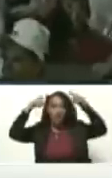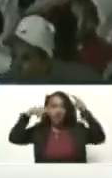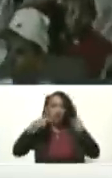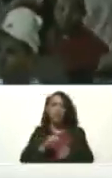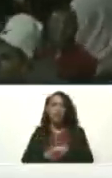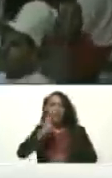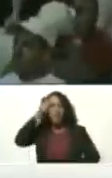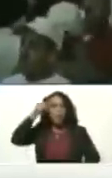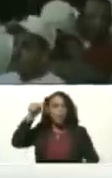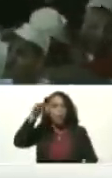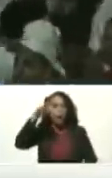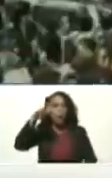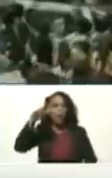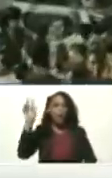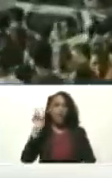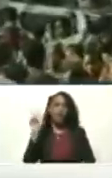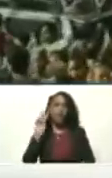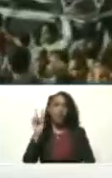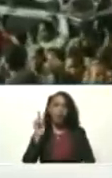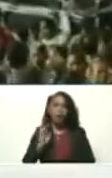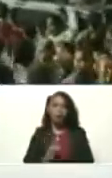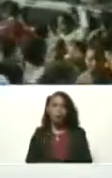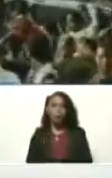del pueblo venezolano.